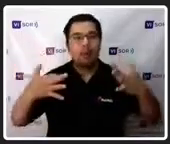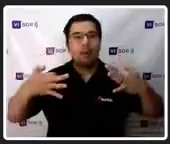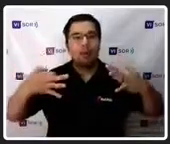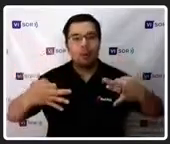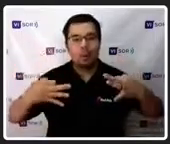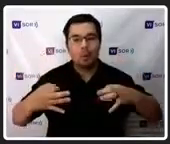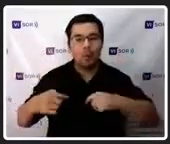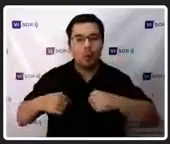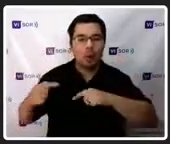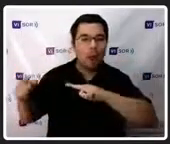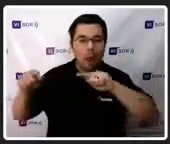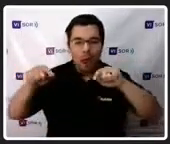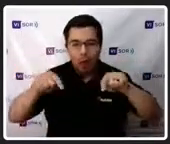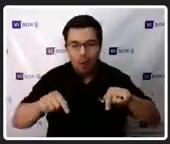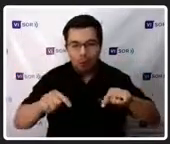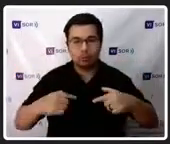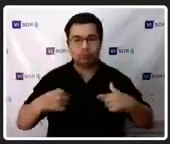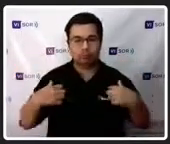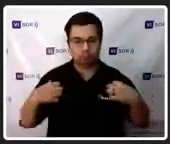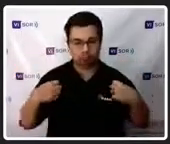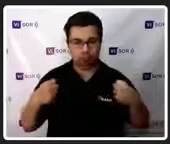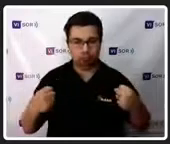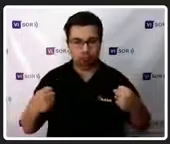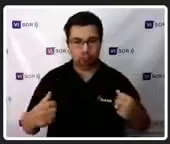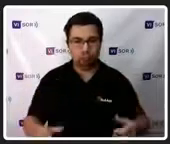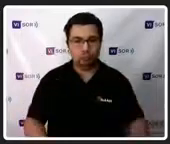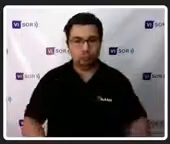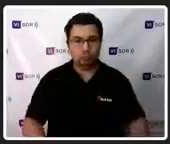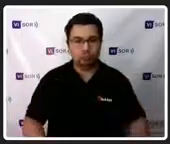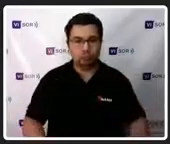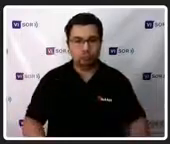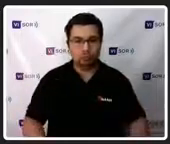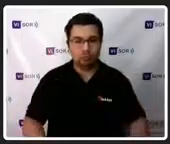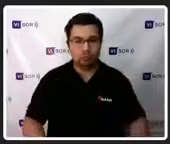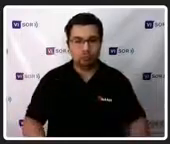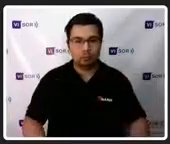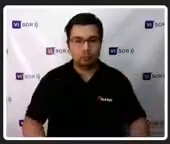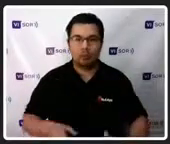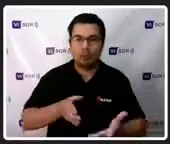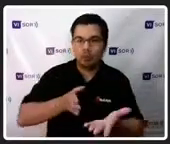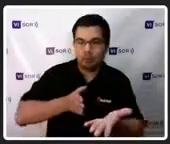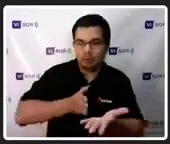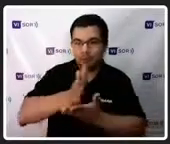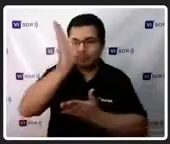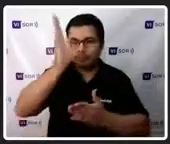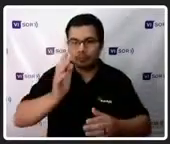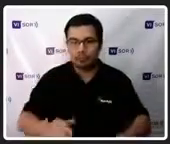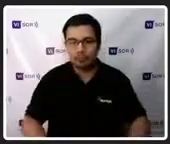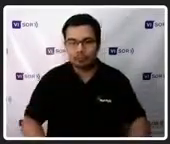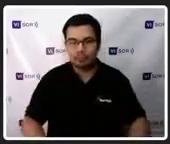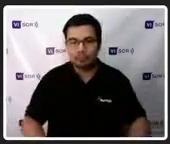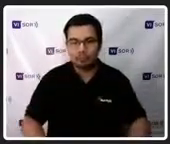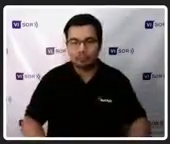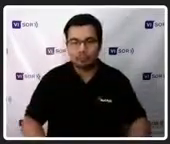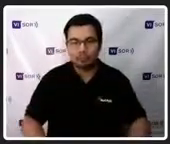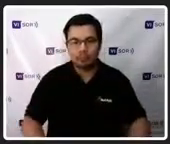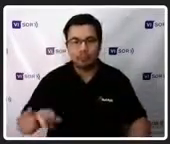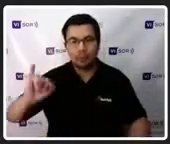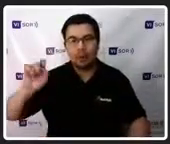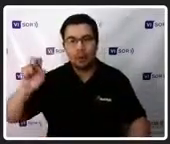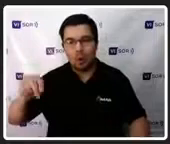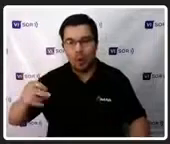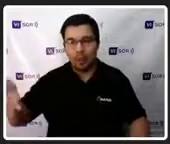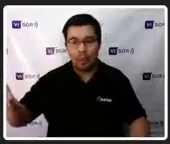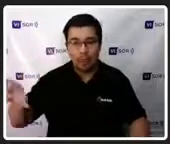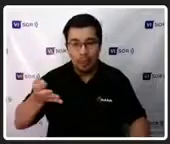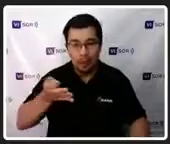como la persona más y lanzarme. Y como decía bien Juan, por ejemplo, en mi primer, bueno, el trabajo actual que